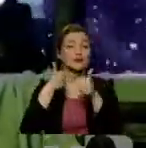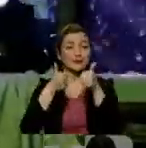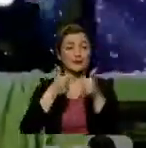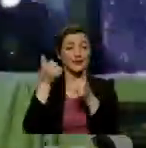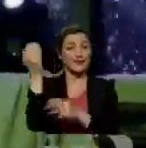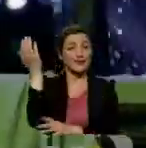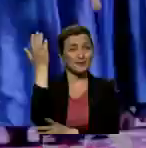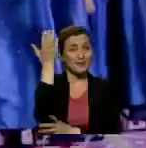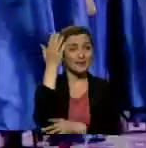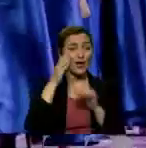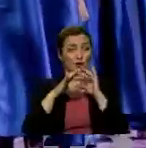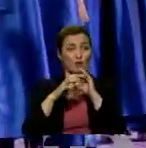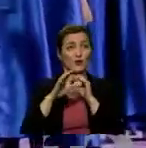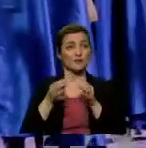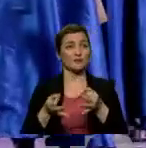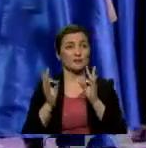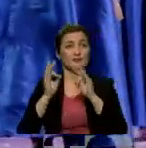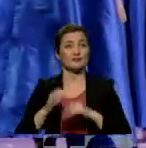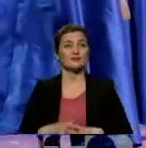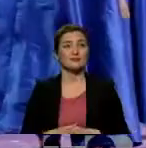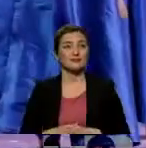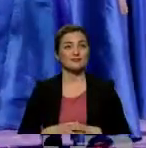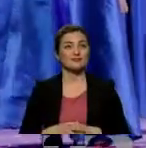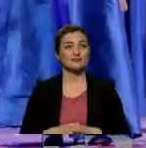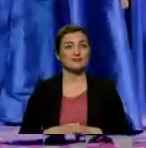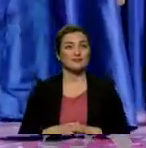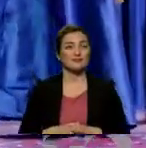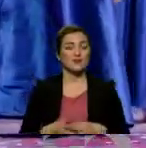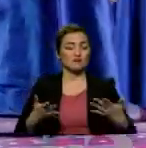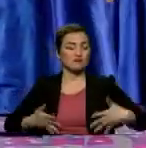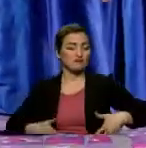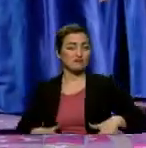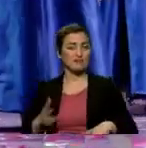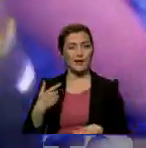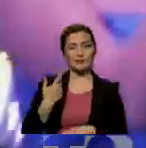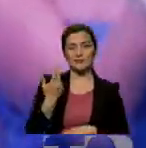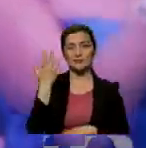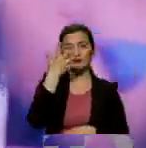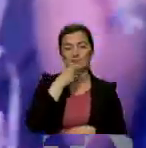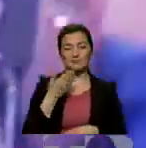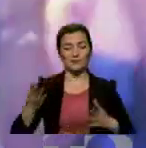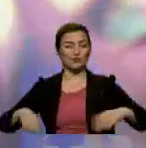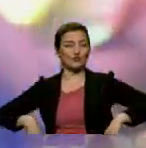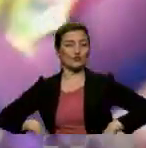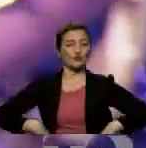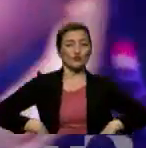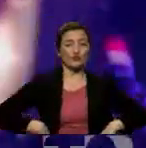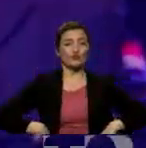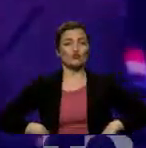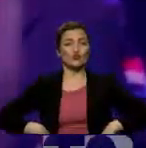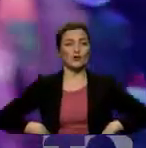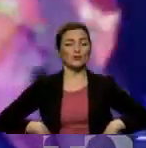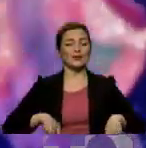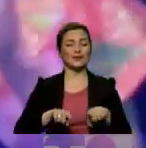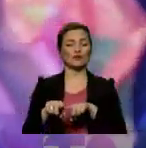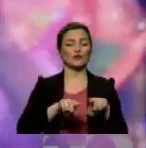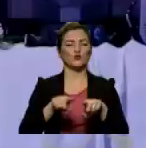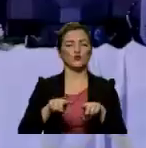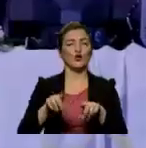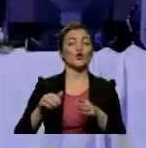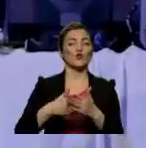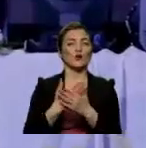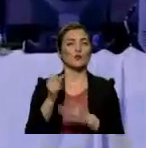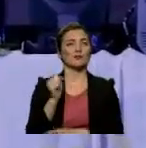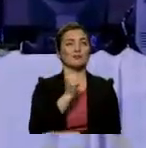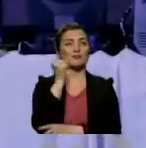a reina de Guaranda y sus carnavales, quienes mostraron su belleza en pasarela y buscan ser la nueva soberana de esta